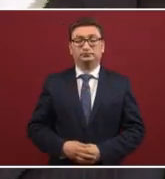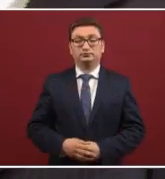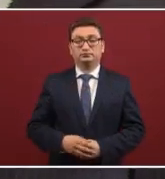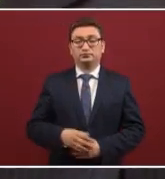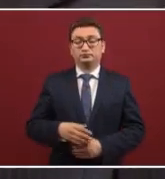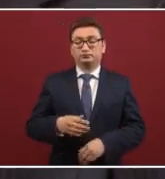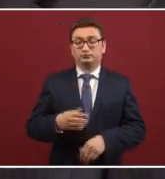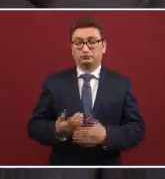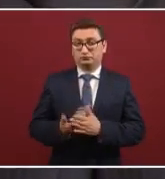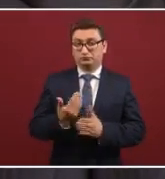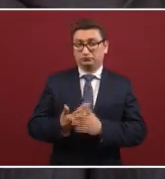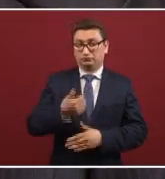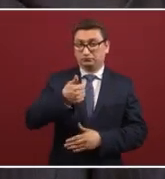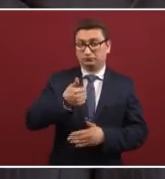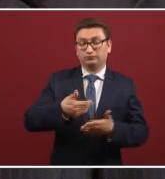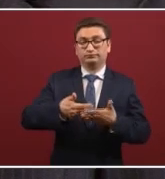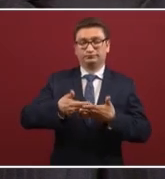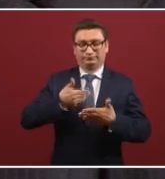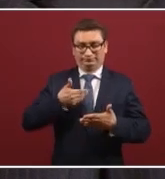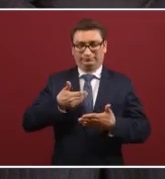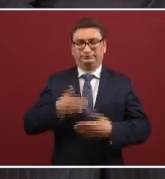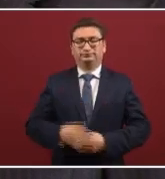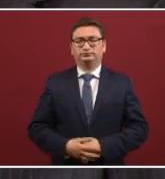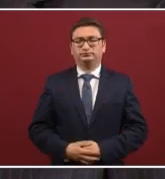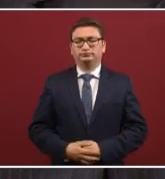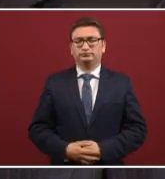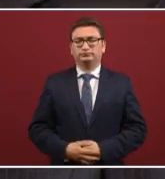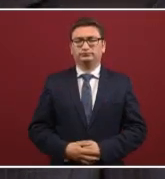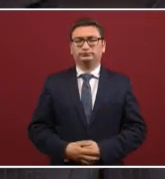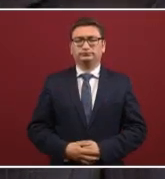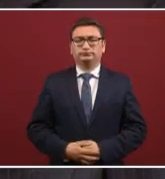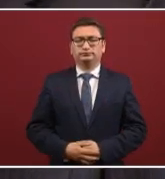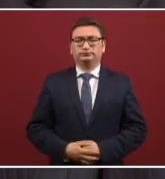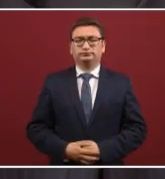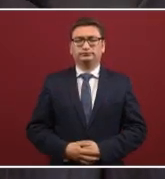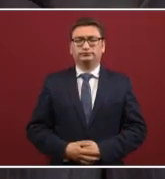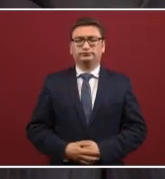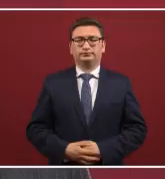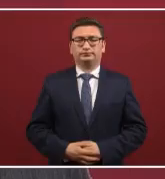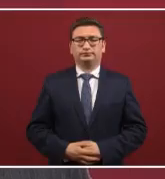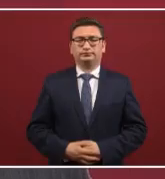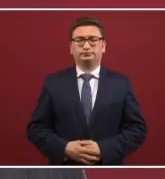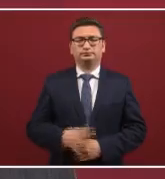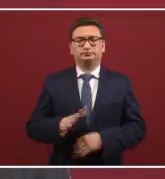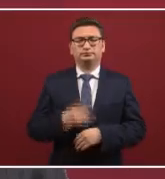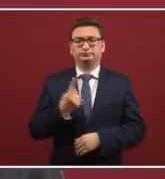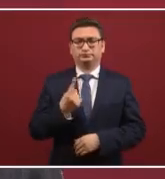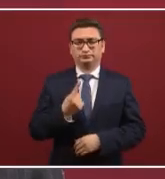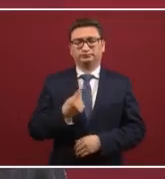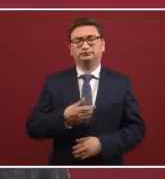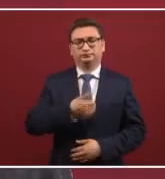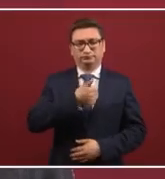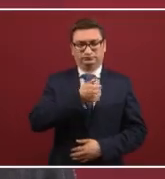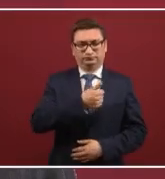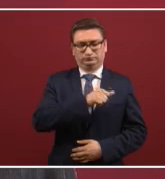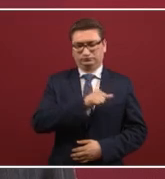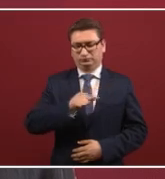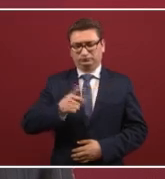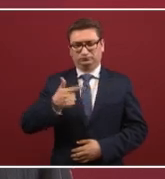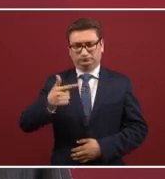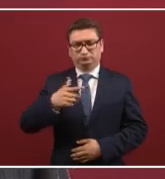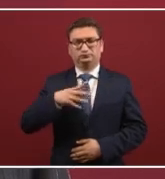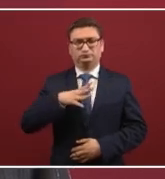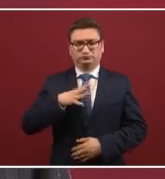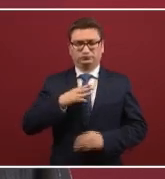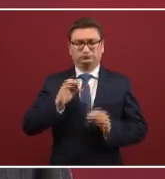6, porque de 6 a 7 tenemos la reunión